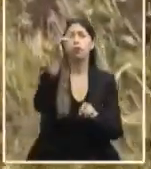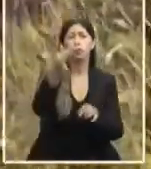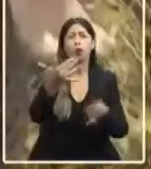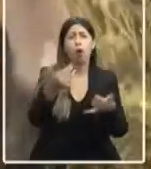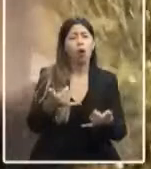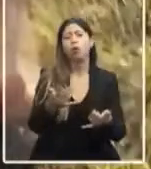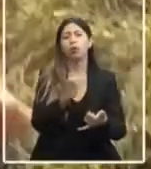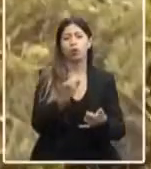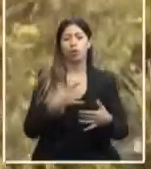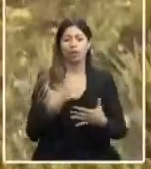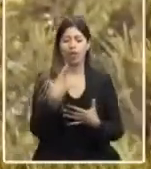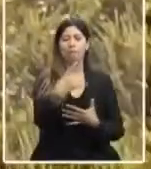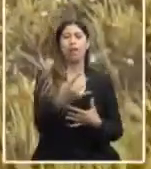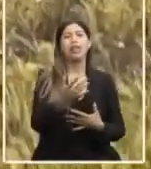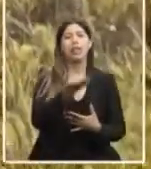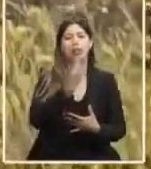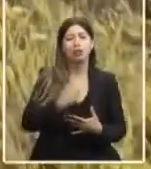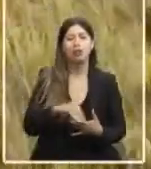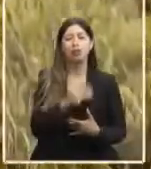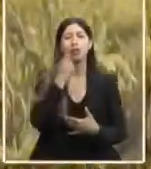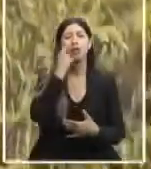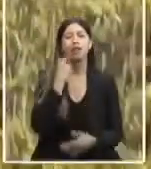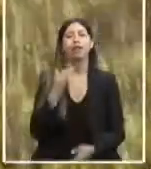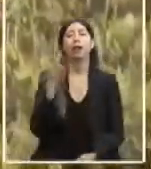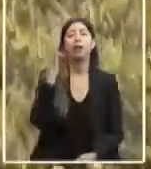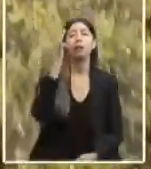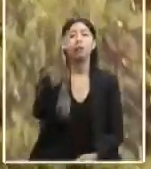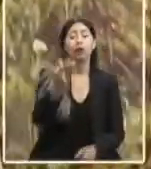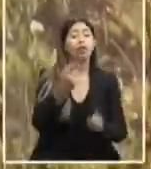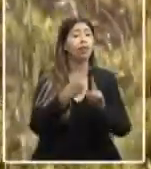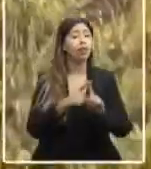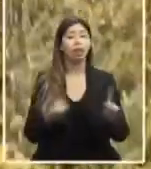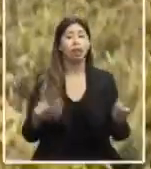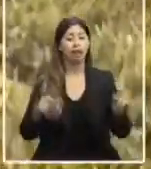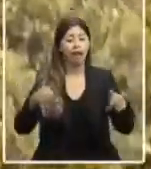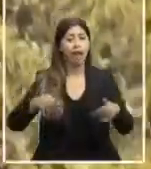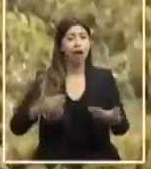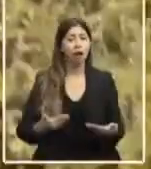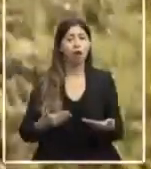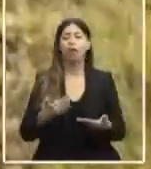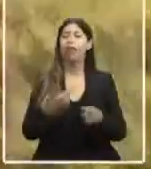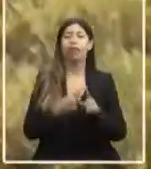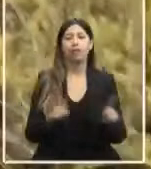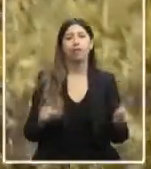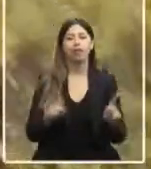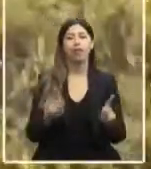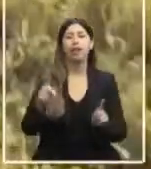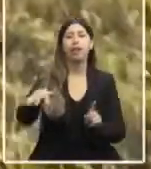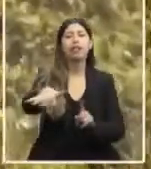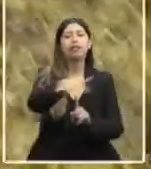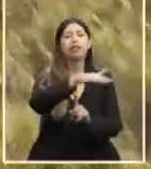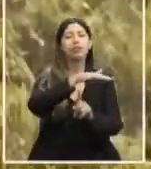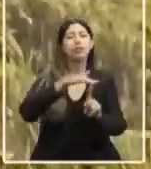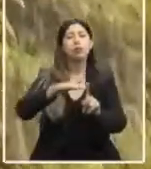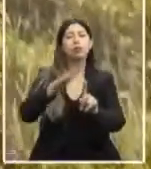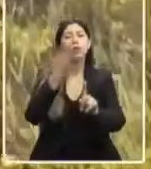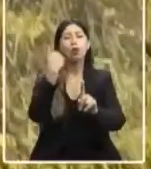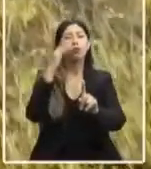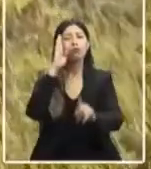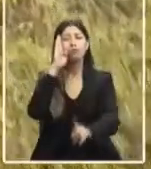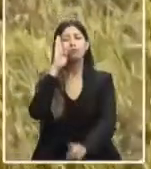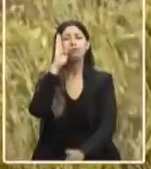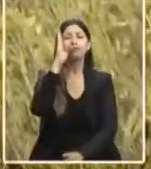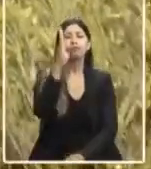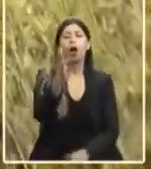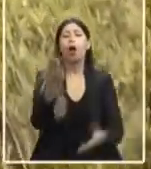hacia nosotros, es un porvenir que es diferente del presente. Y la situación prospectiva que utilizamos en escenarios